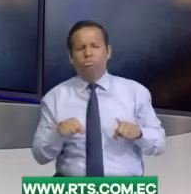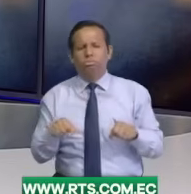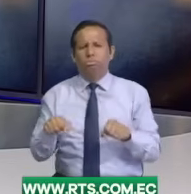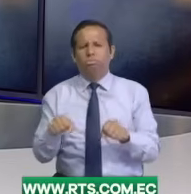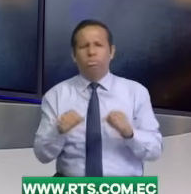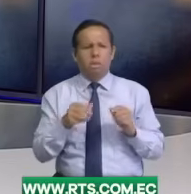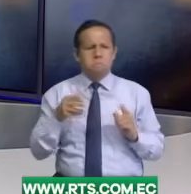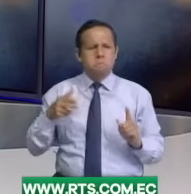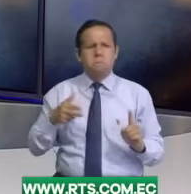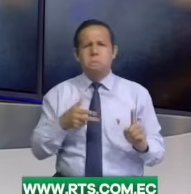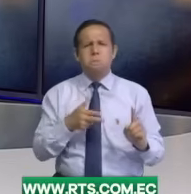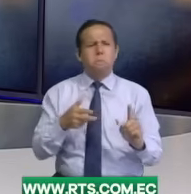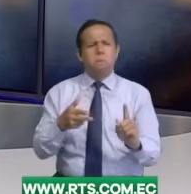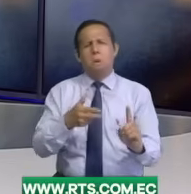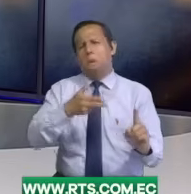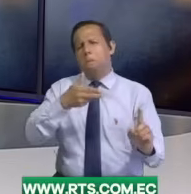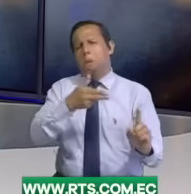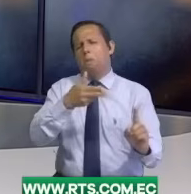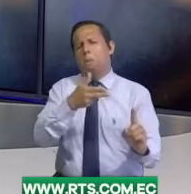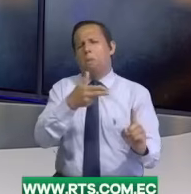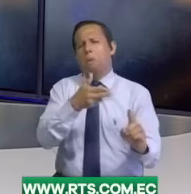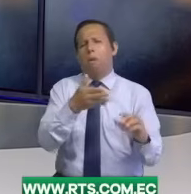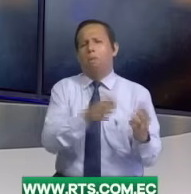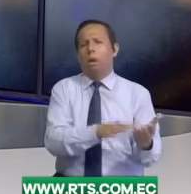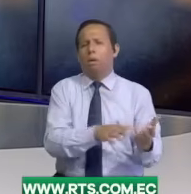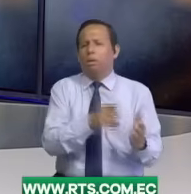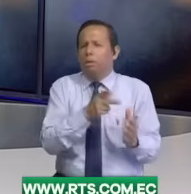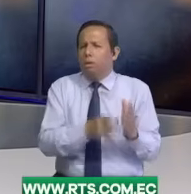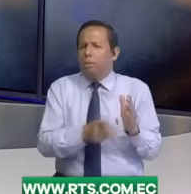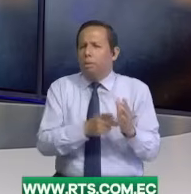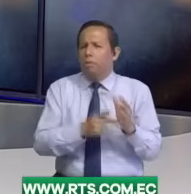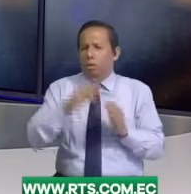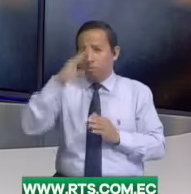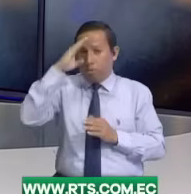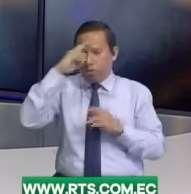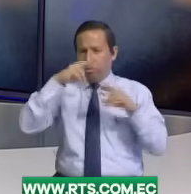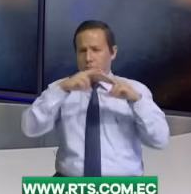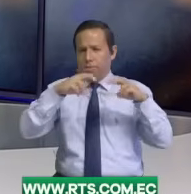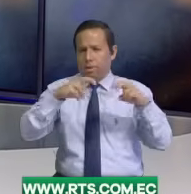donde lo balearon. La policía investiga las motivaciones de este hecho.